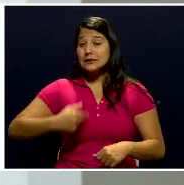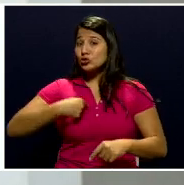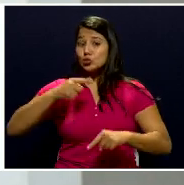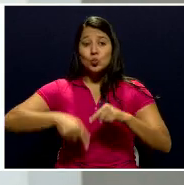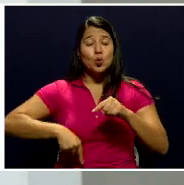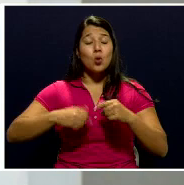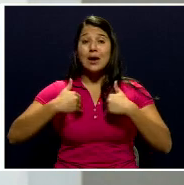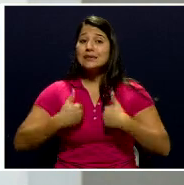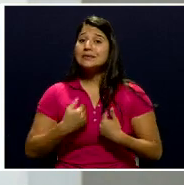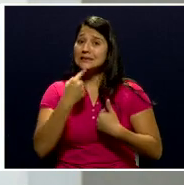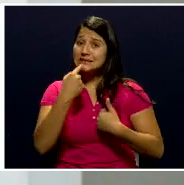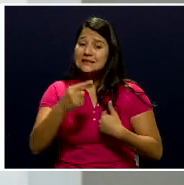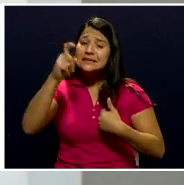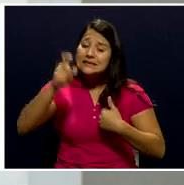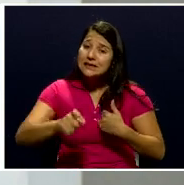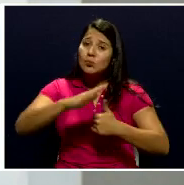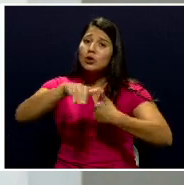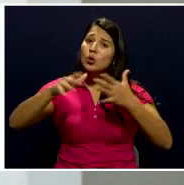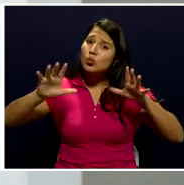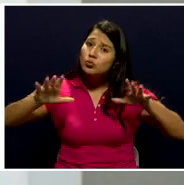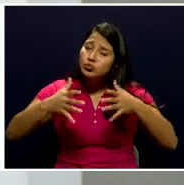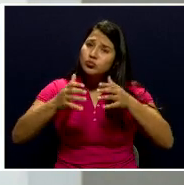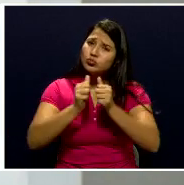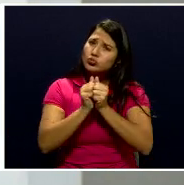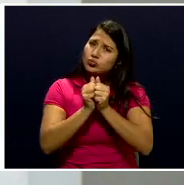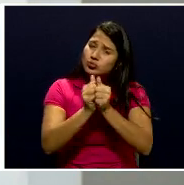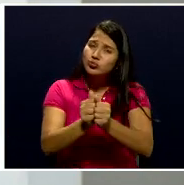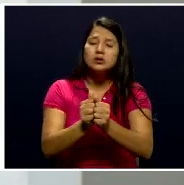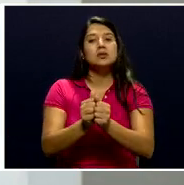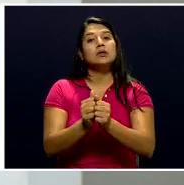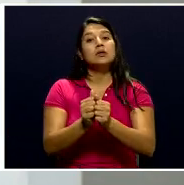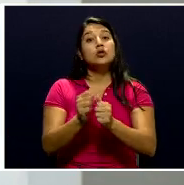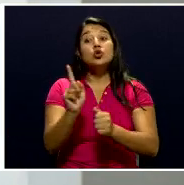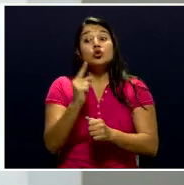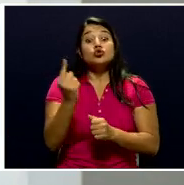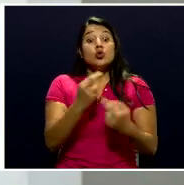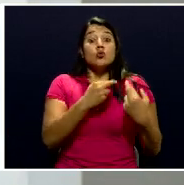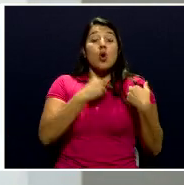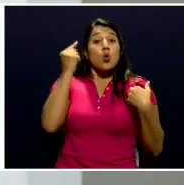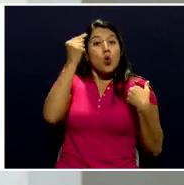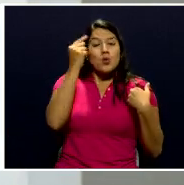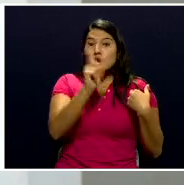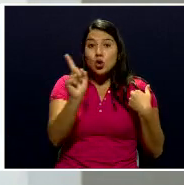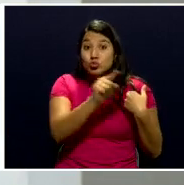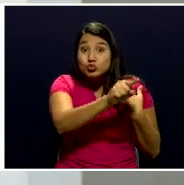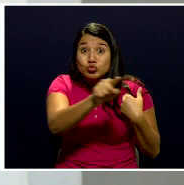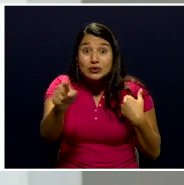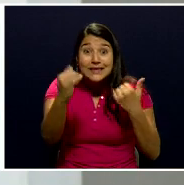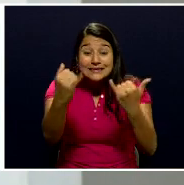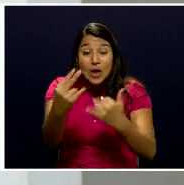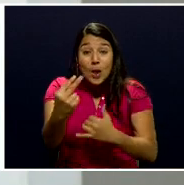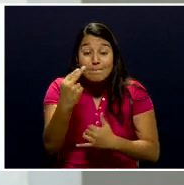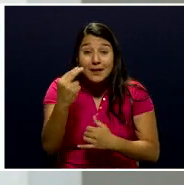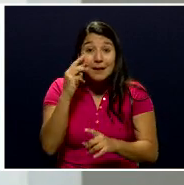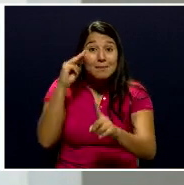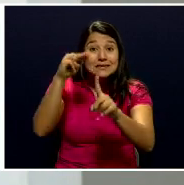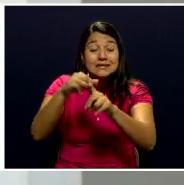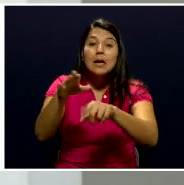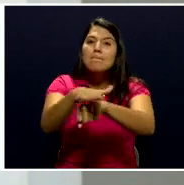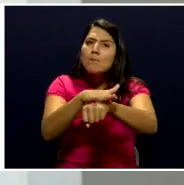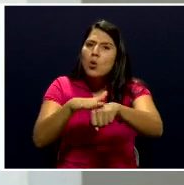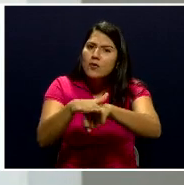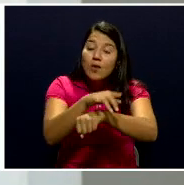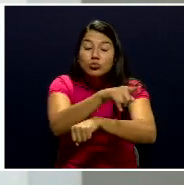una respuesta de todos y todas, no es solamente de gobierno. Ustedes que están escuchando, ustedes que están oyendo este mensaje, por